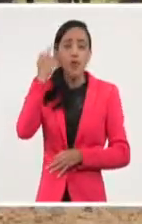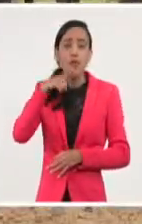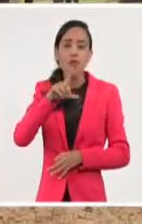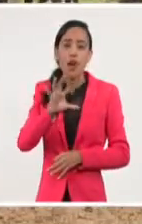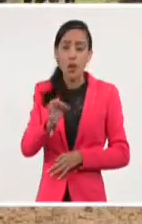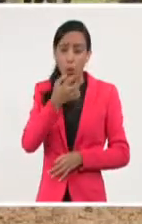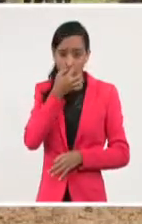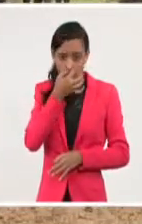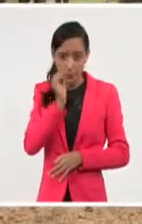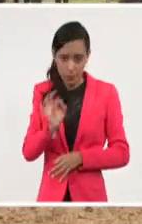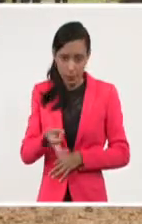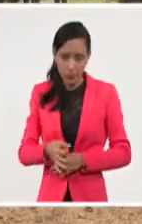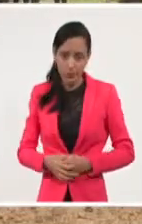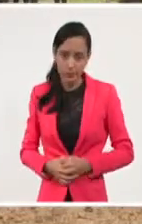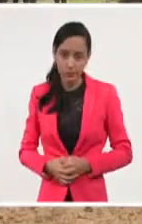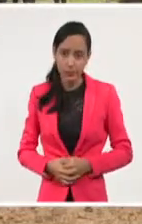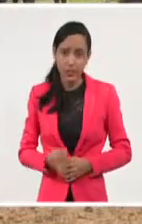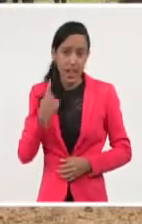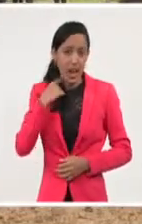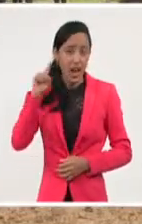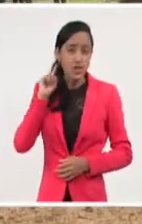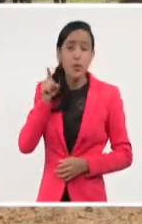completo de nosotros, búfalos, es